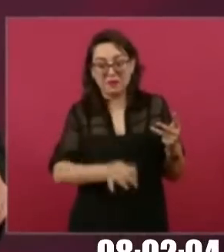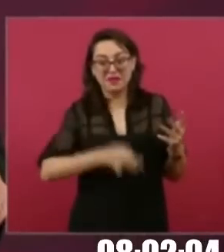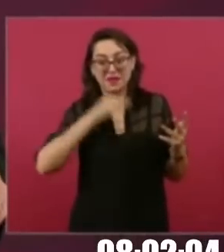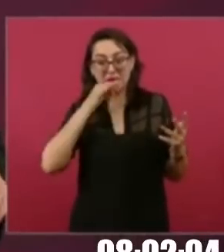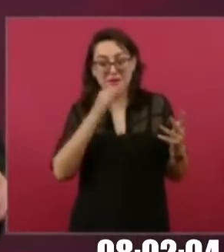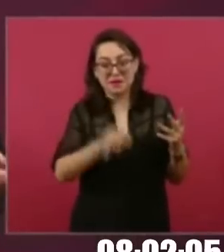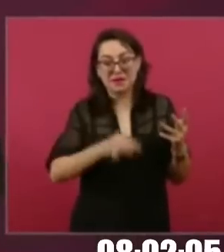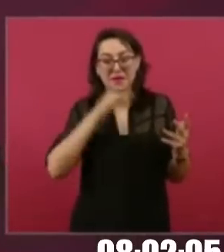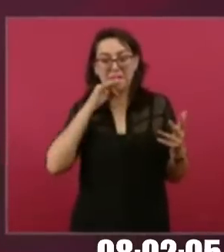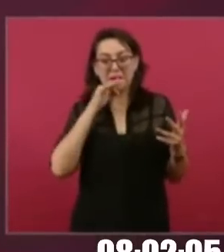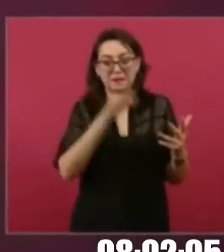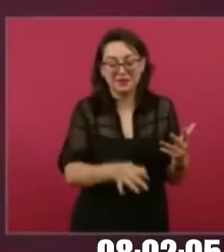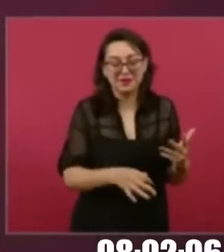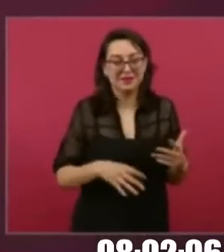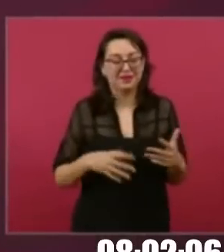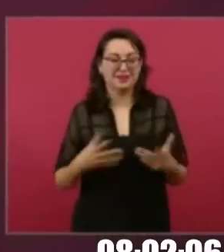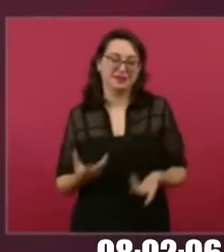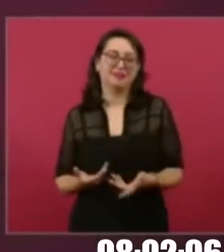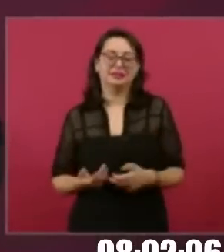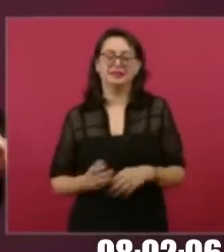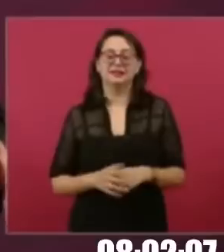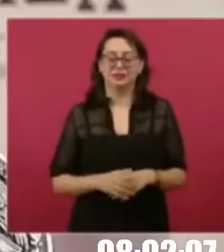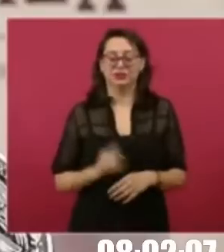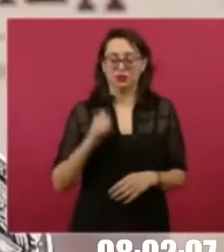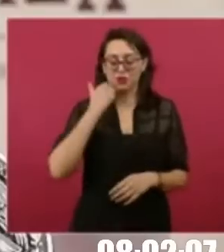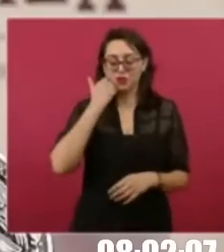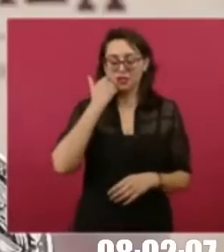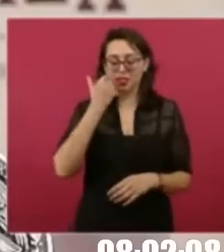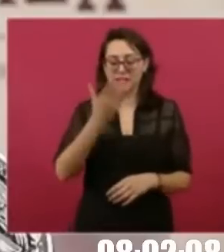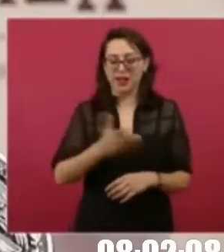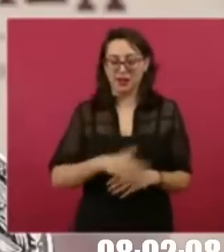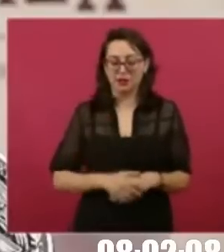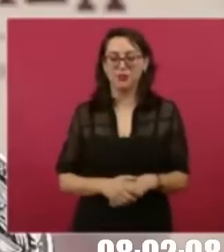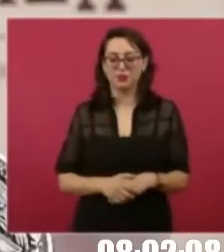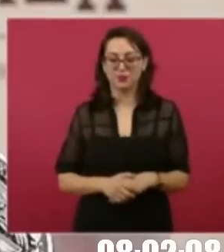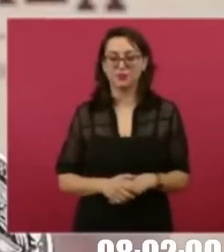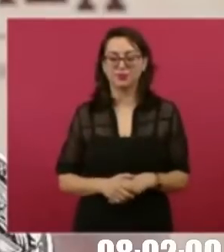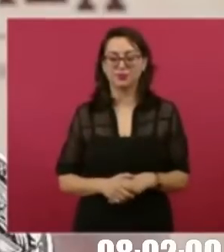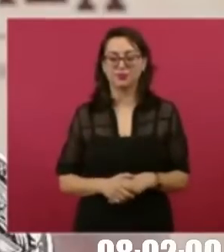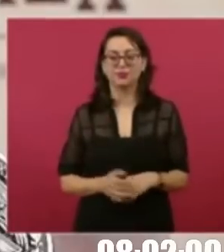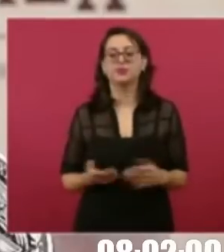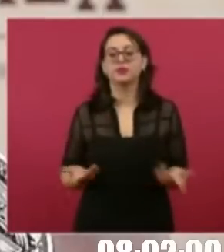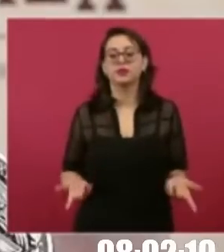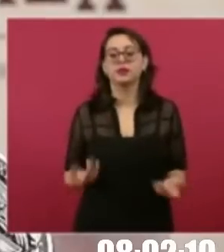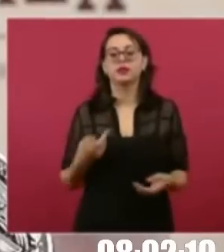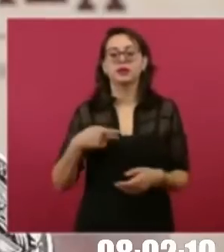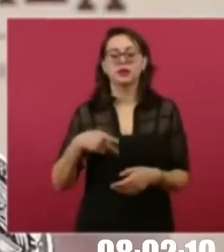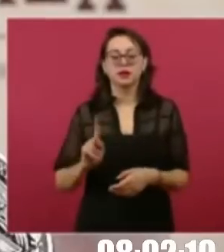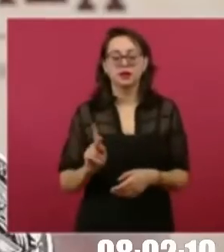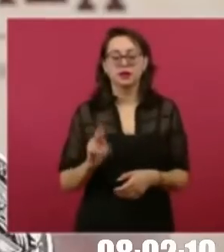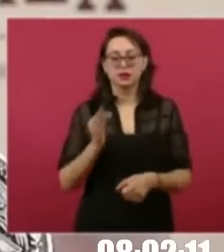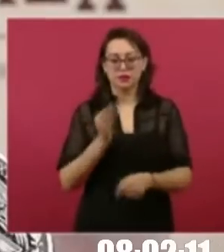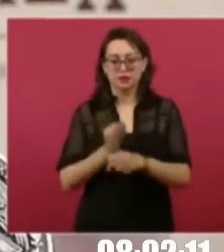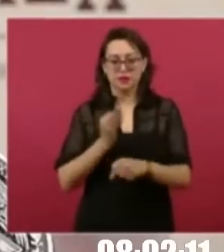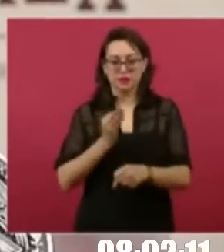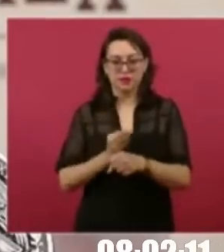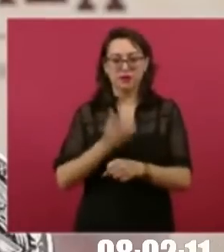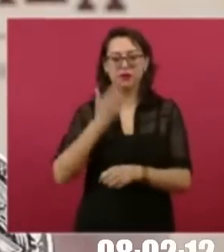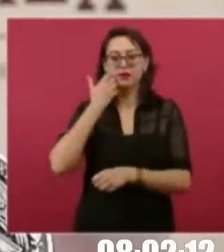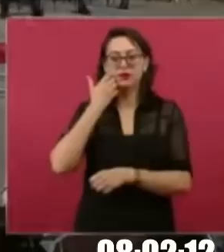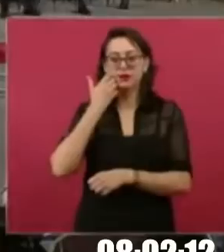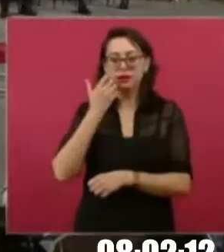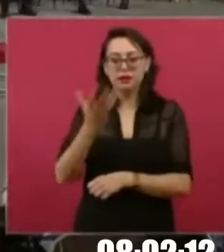mi visita pero quiero concentrarme de manera especial en saludar a las doctoras doctores